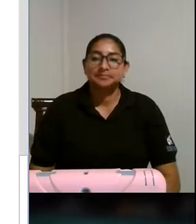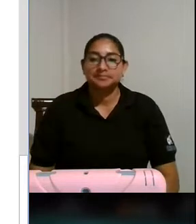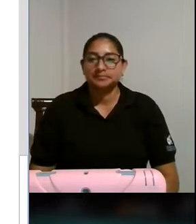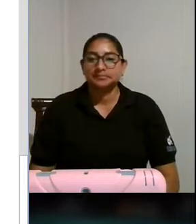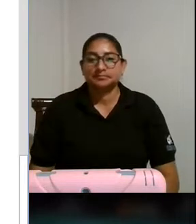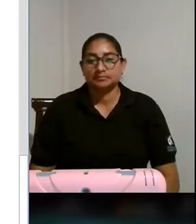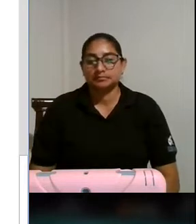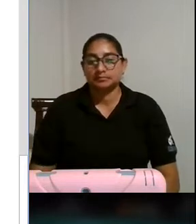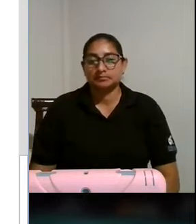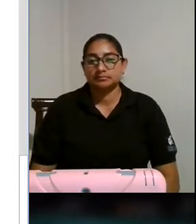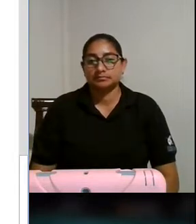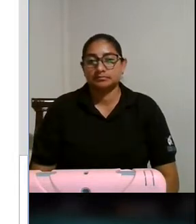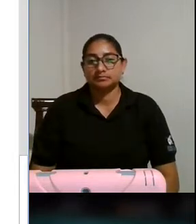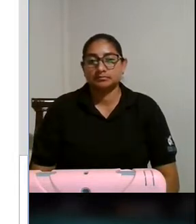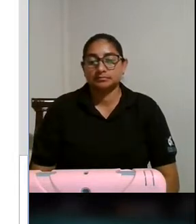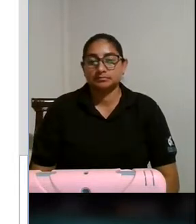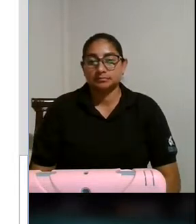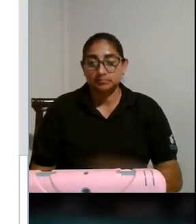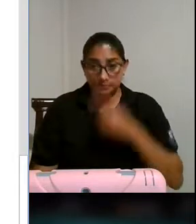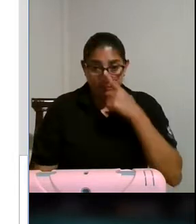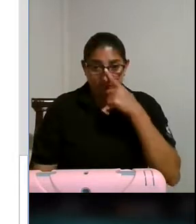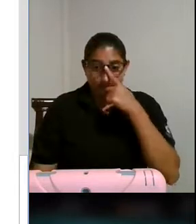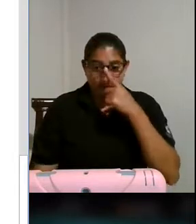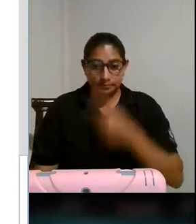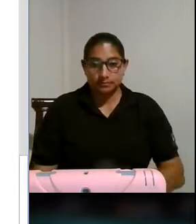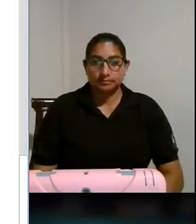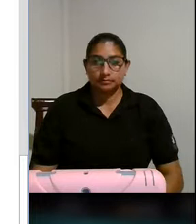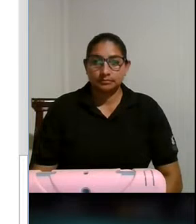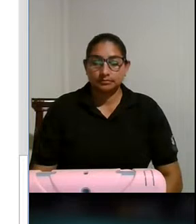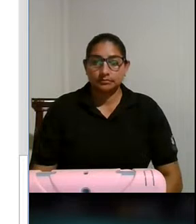Y nada más, esto mismo de aquí,